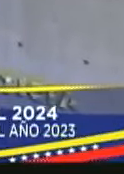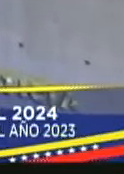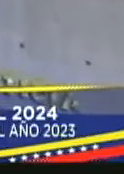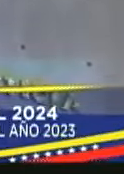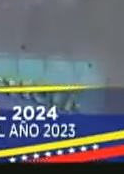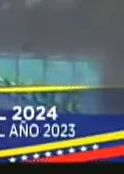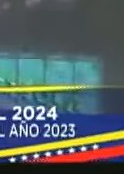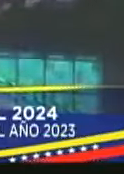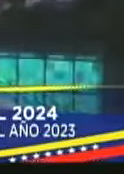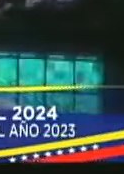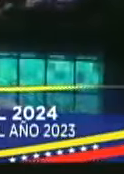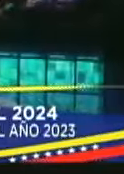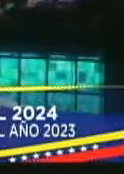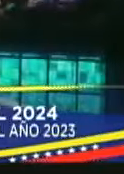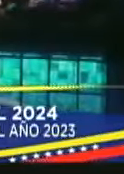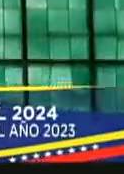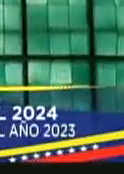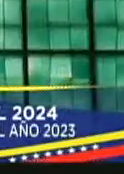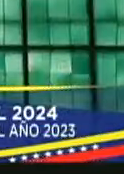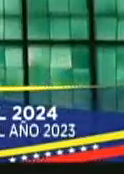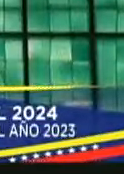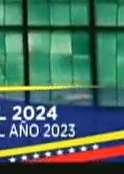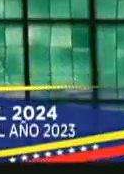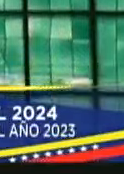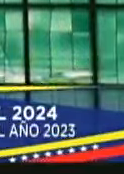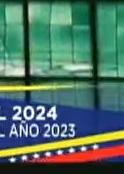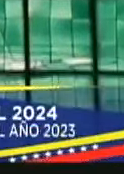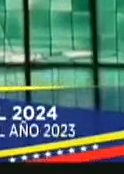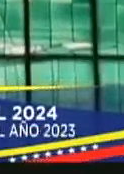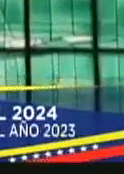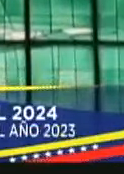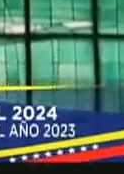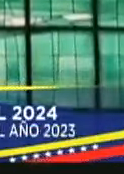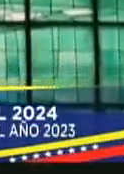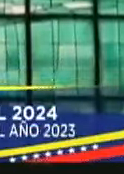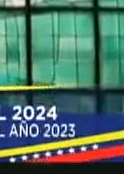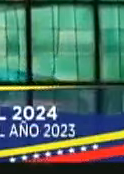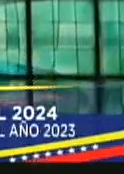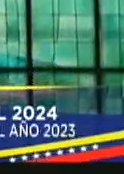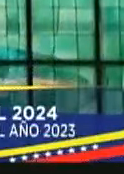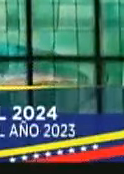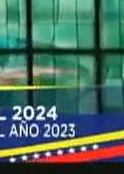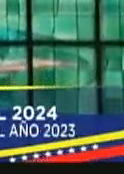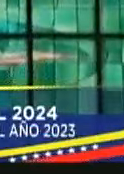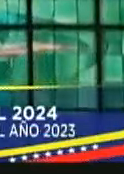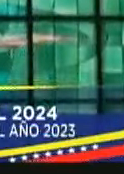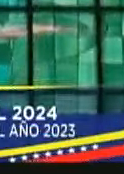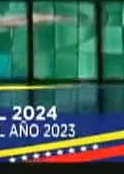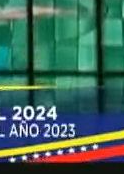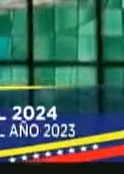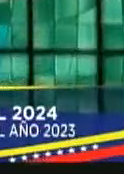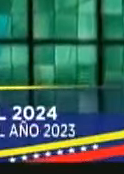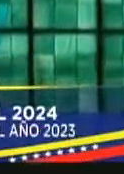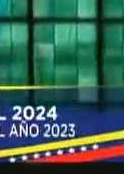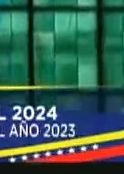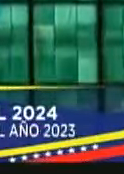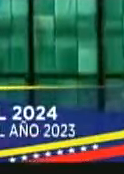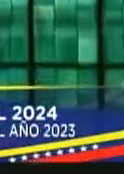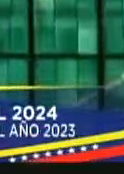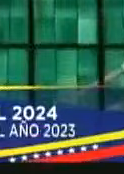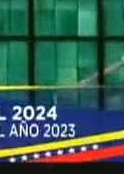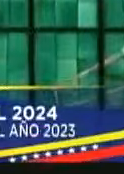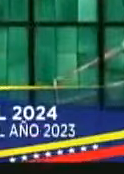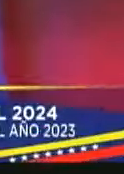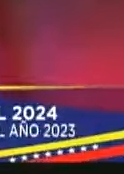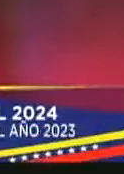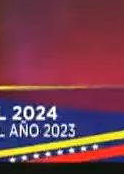Armada Nacional Bolivariana, ni con los poderes públicos, ni con la Constitución. Ningún apellido está por encima de la Constitución y menos